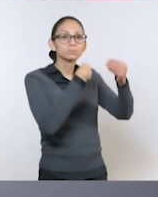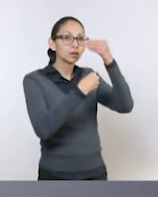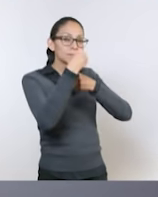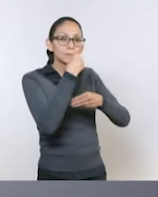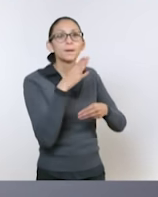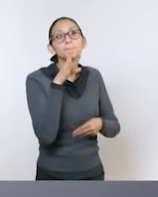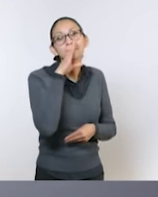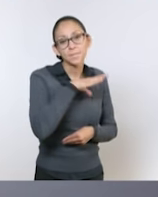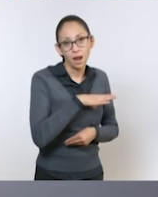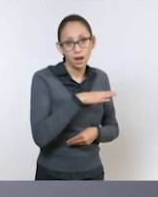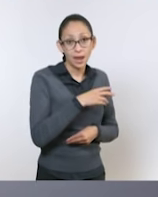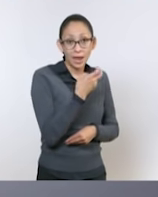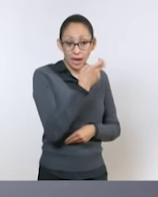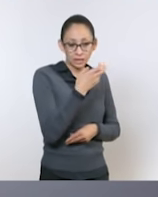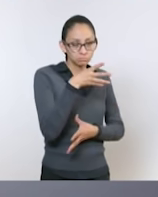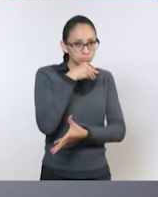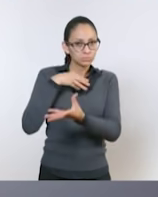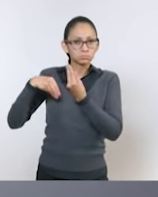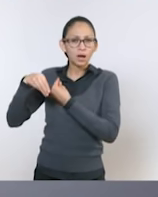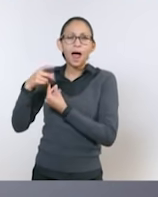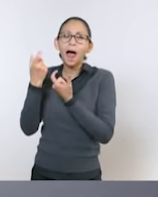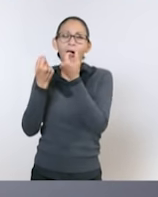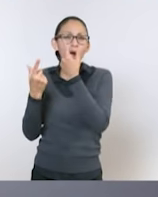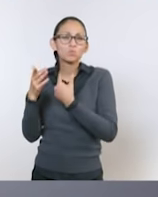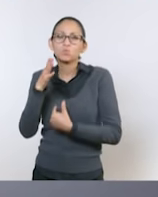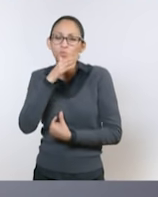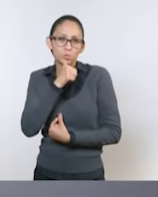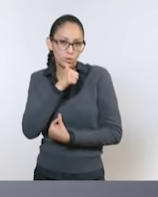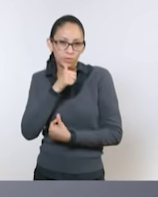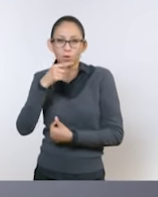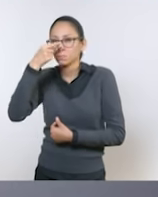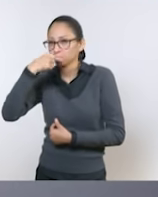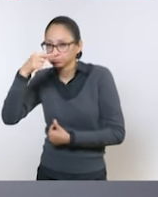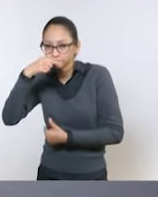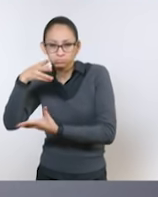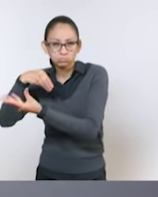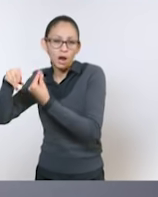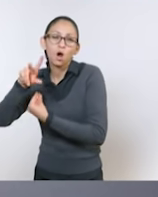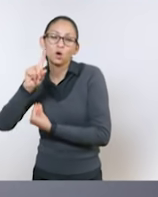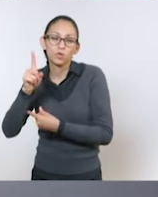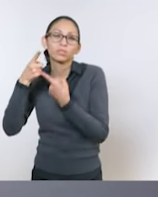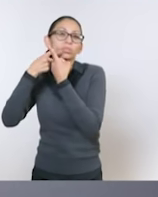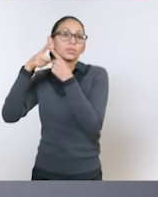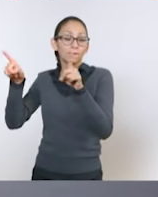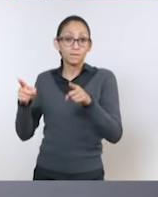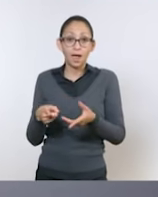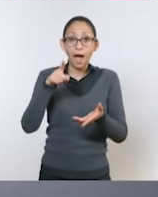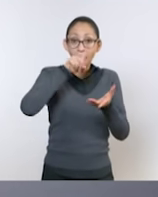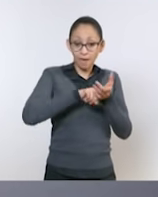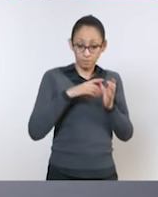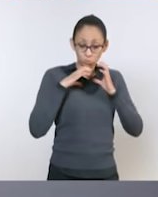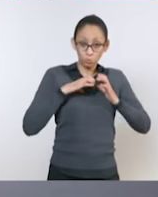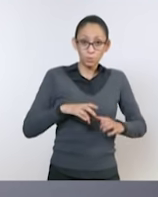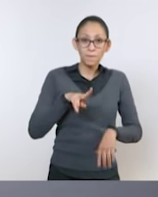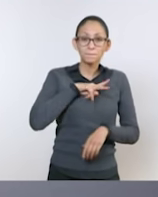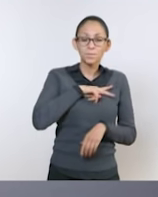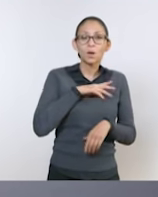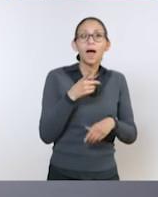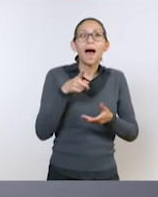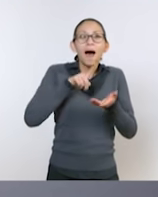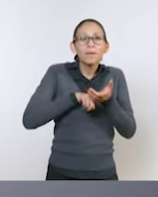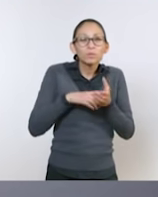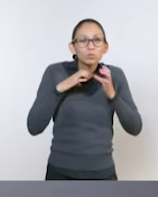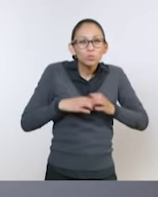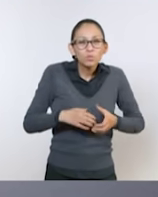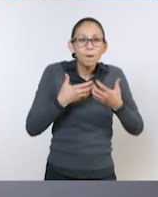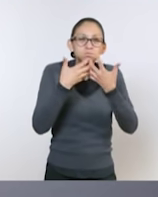enfermedades no transmisibles no se contagian, como la gripe o el coronavirus. Son enfermedades que se van generando en nuestro cuerpo